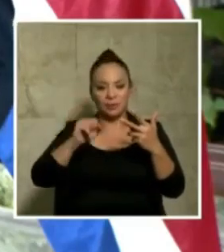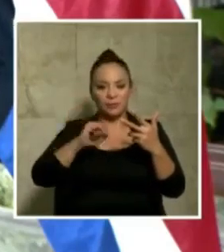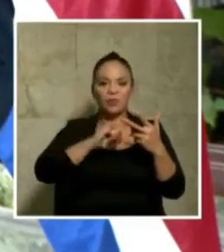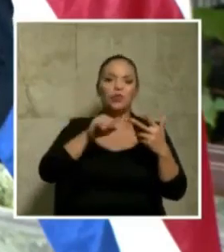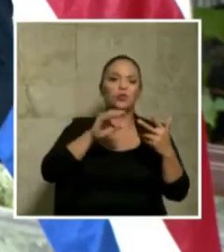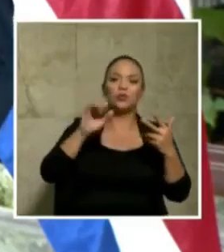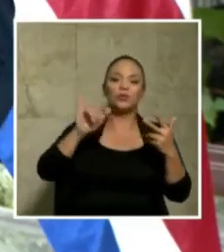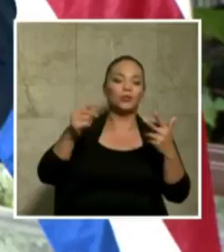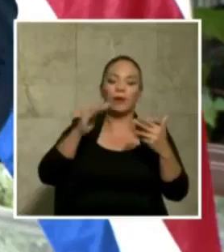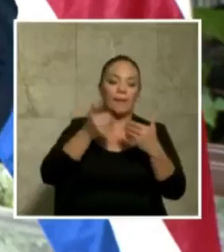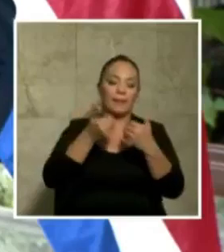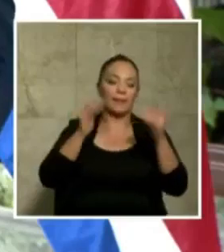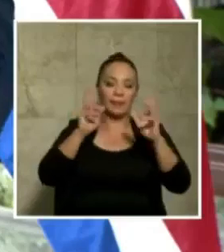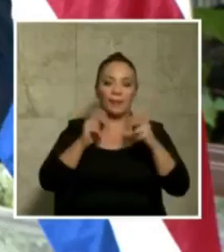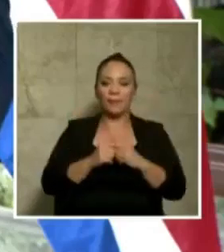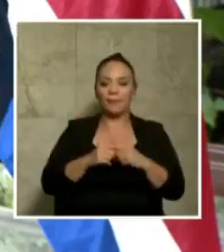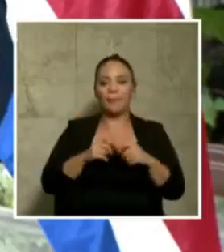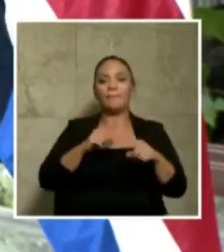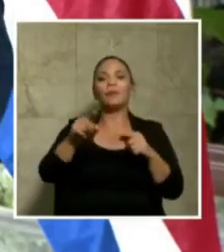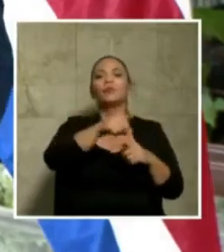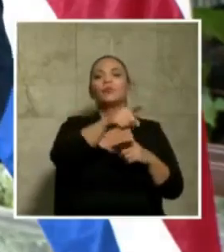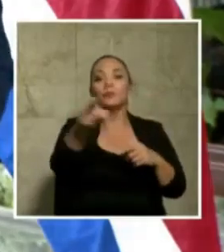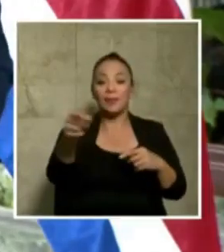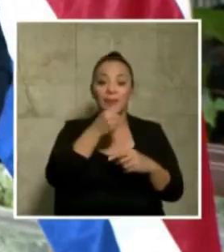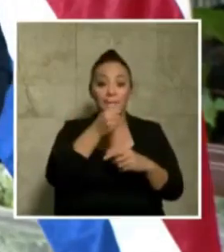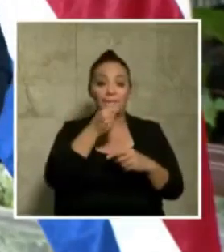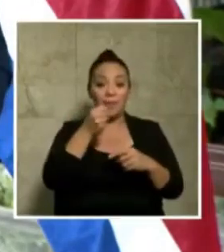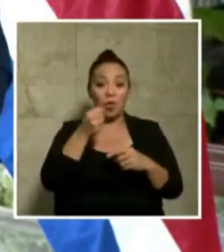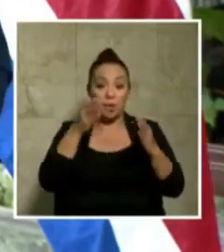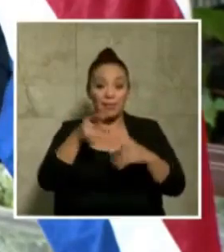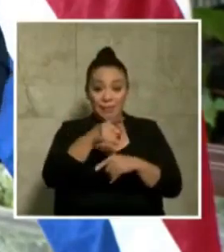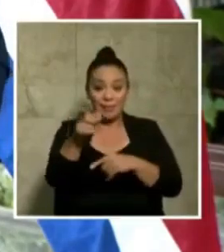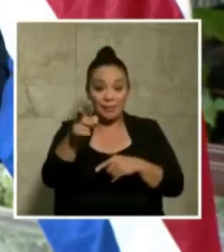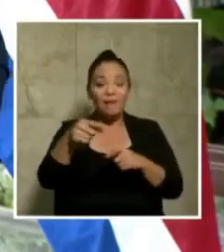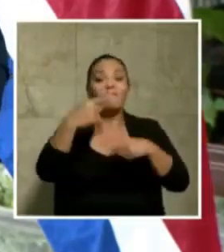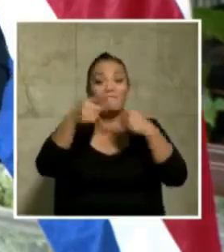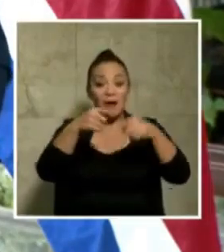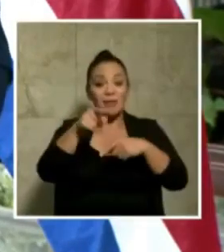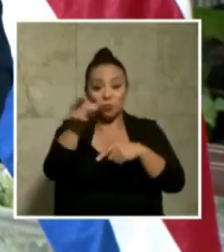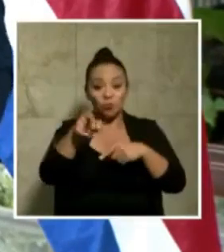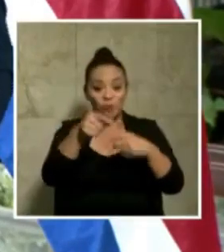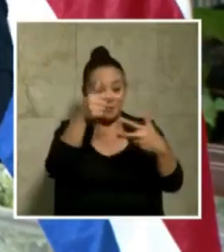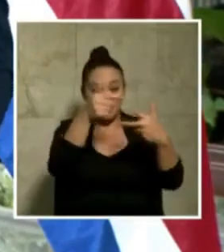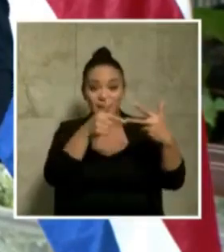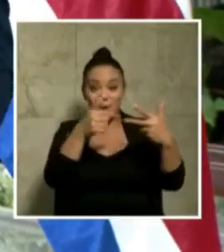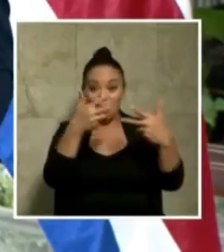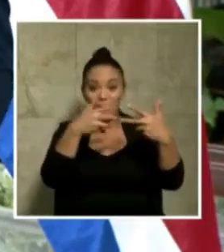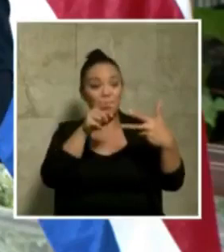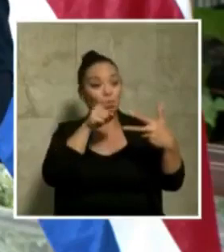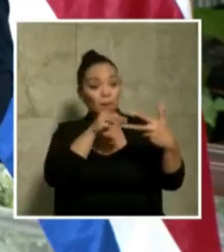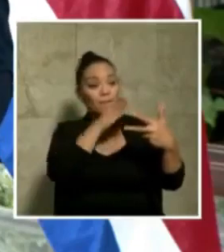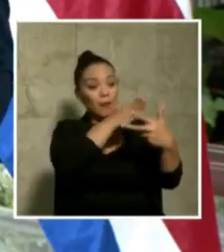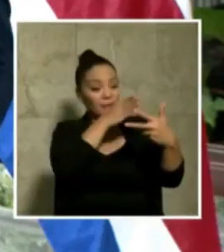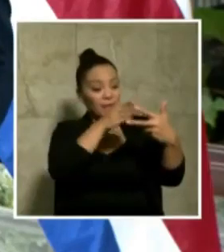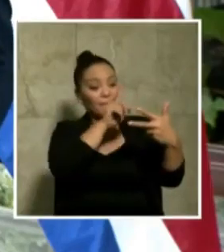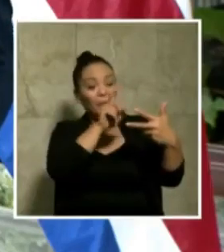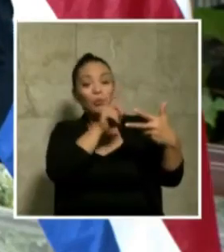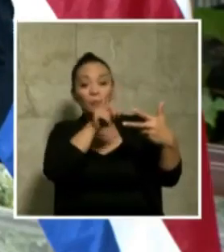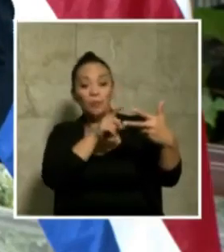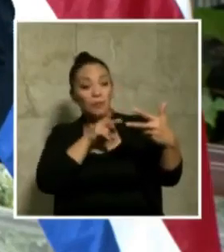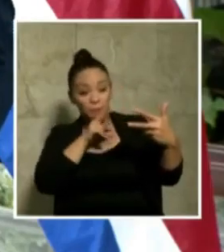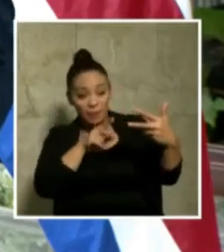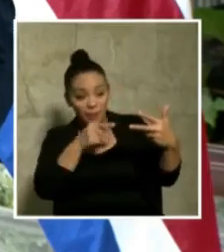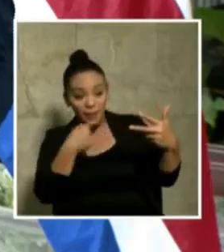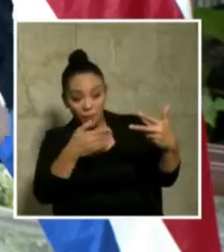perdón, pero ustedes periodistas, vaya, pregúntenles, si es cierto lo que dice el presidente,